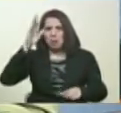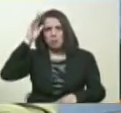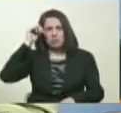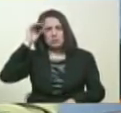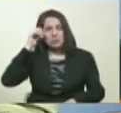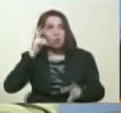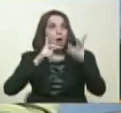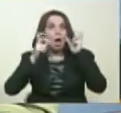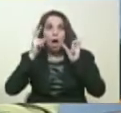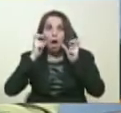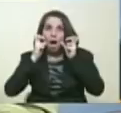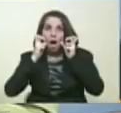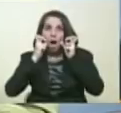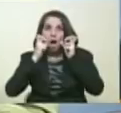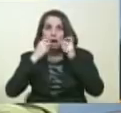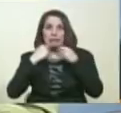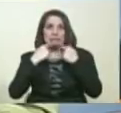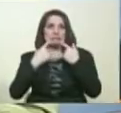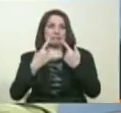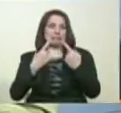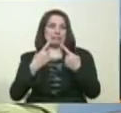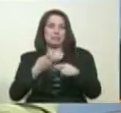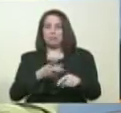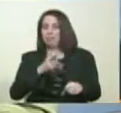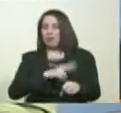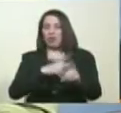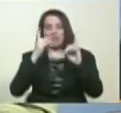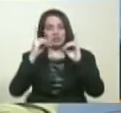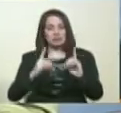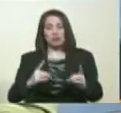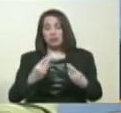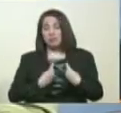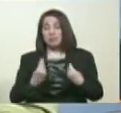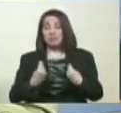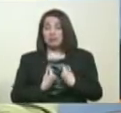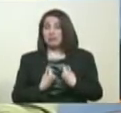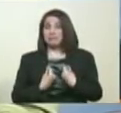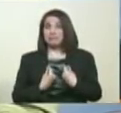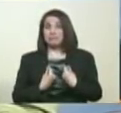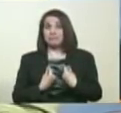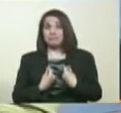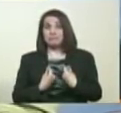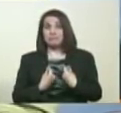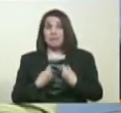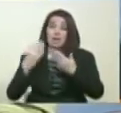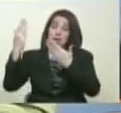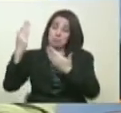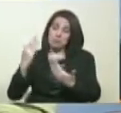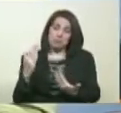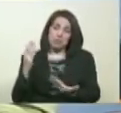dijo. Y me di cuenta que había tomado la peor decisión de mi vida. Y volví.